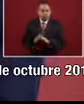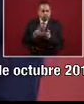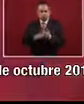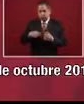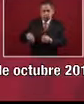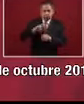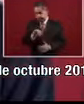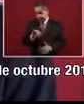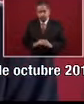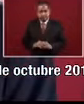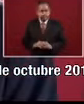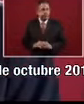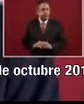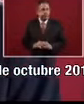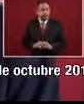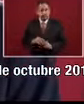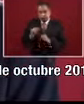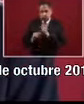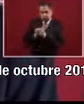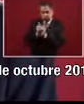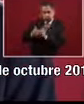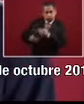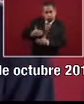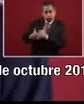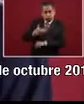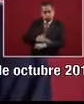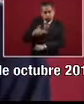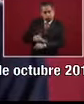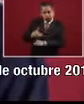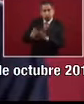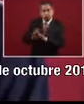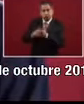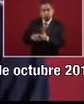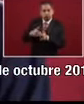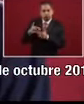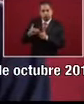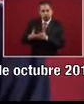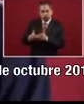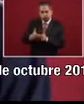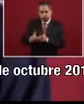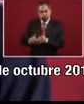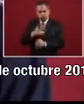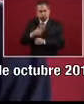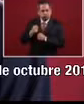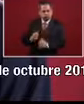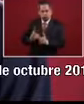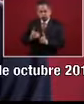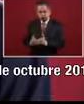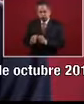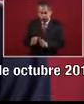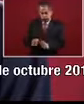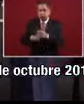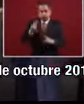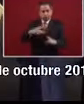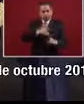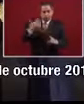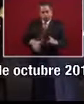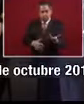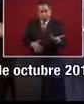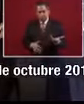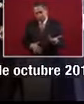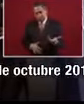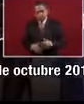paz en el país. Es un proceso, vamos avanzando con mucha firmeza, organizándonos.